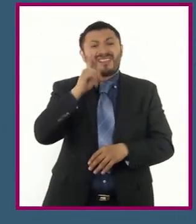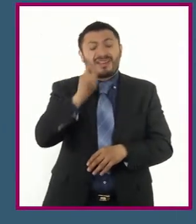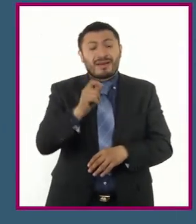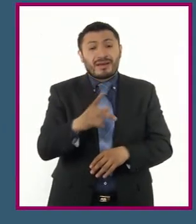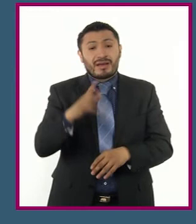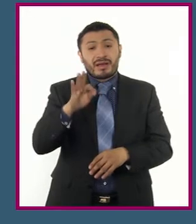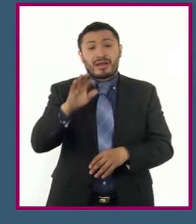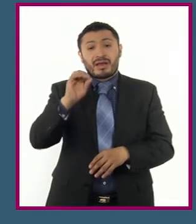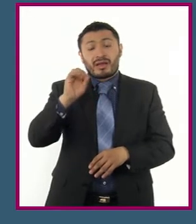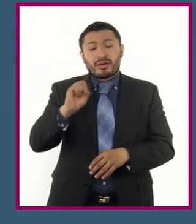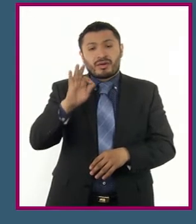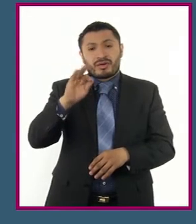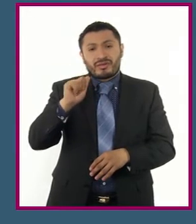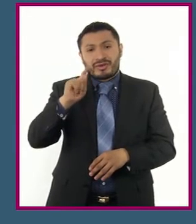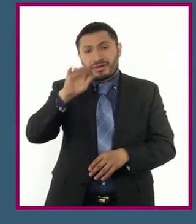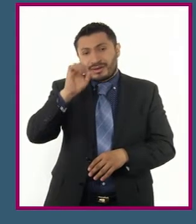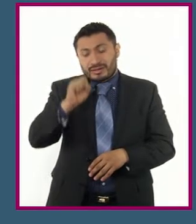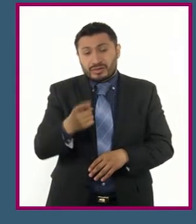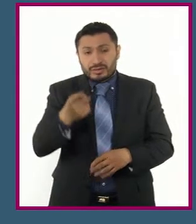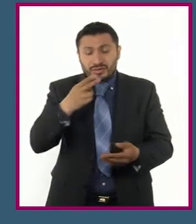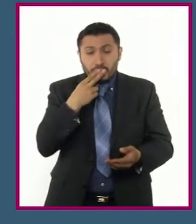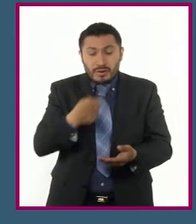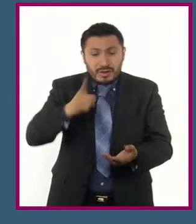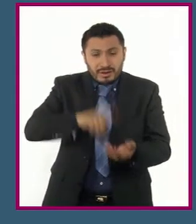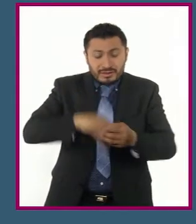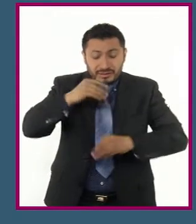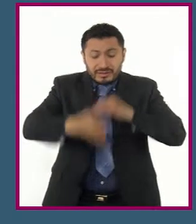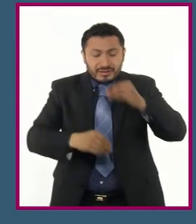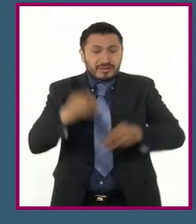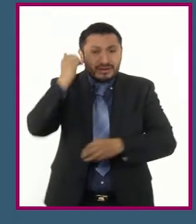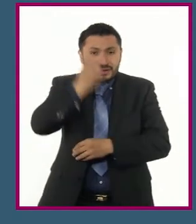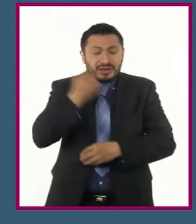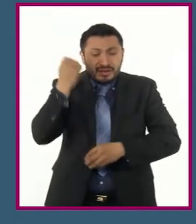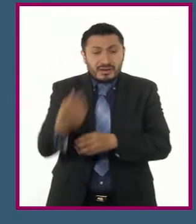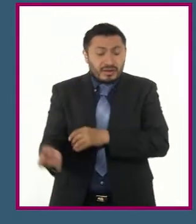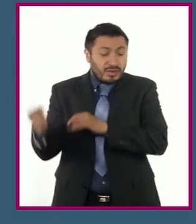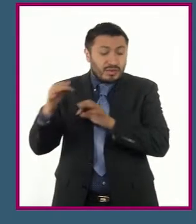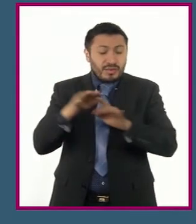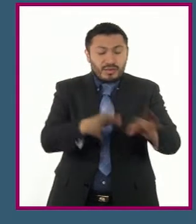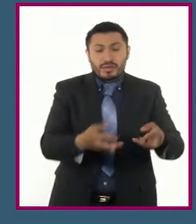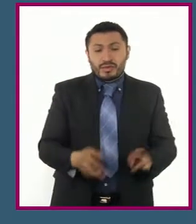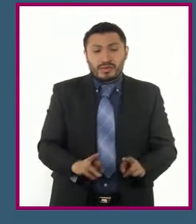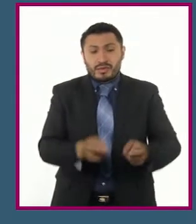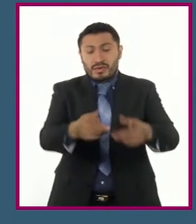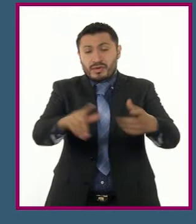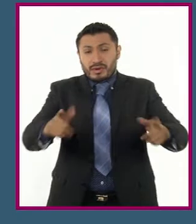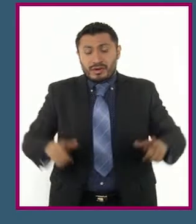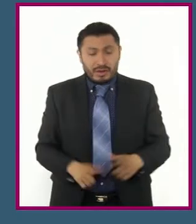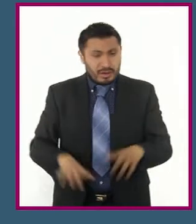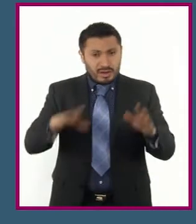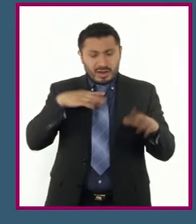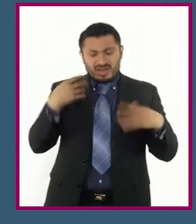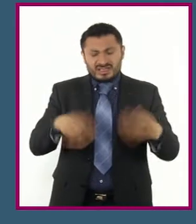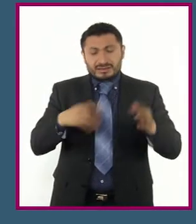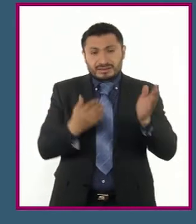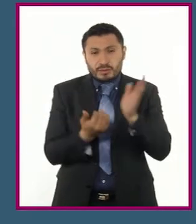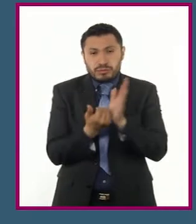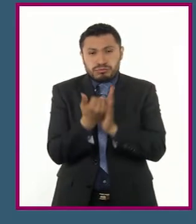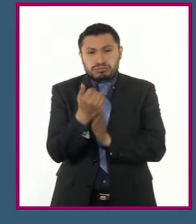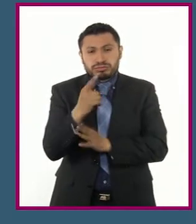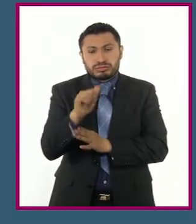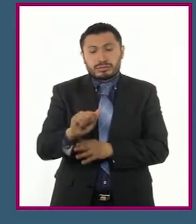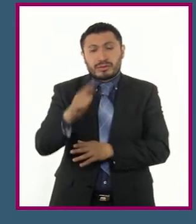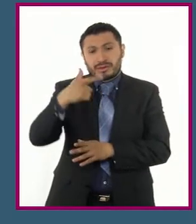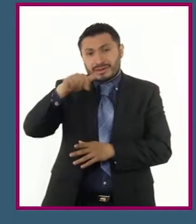fosfatos y nitratos utilizados en la fabricación de detergentes, al ser vertidos en ríos y lagos, originan un crecimiento acelerado de algas